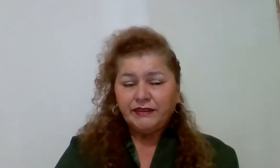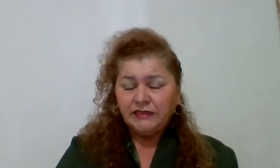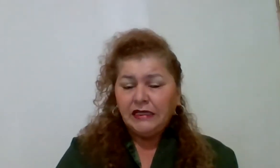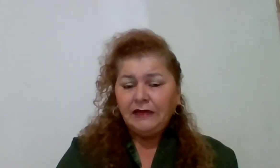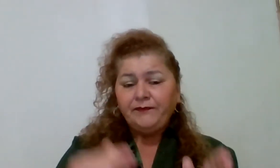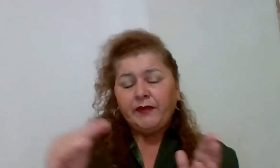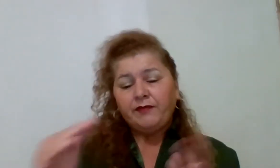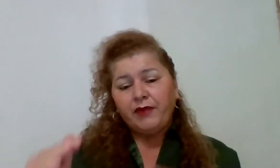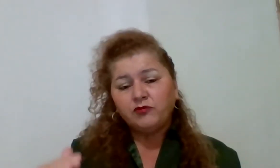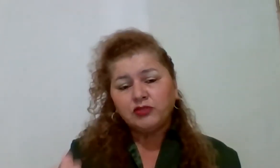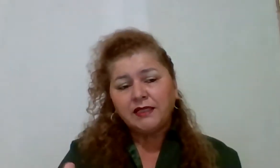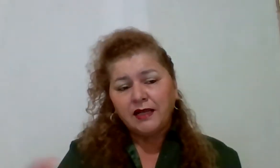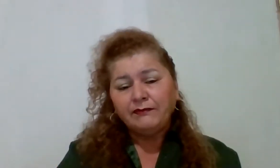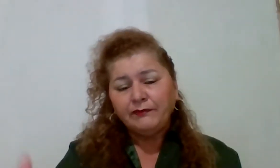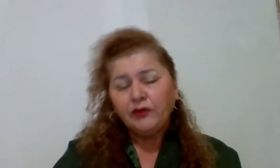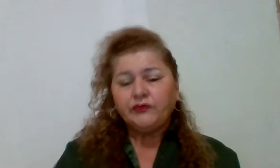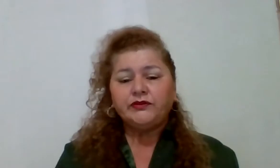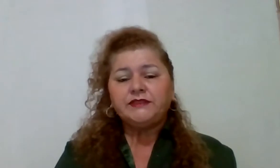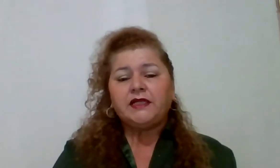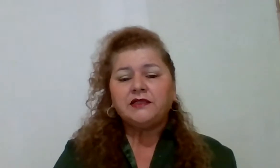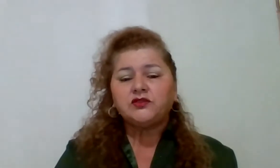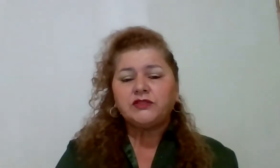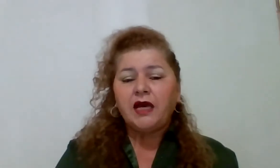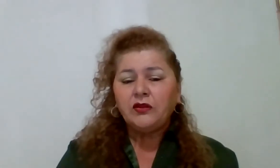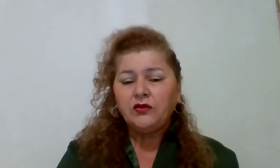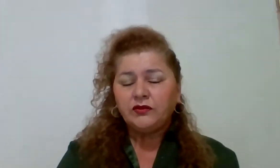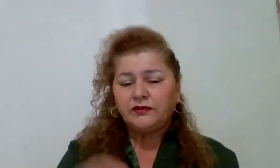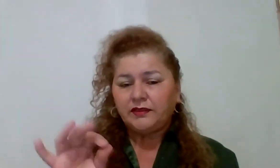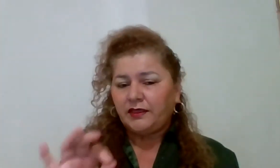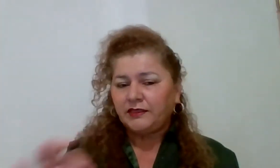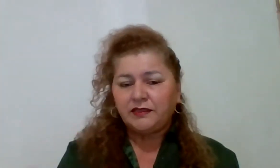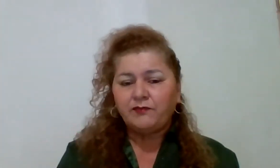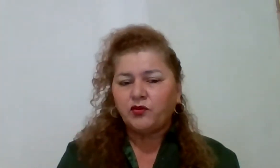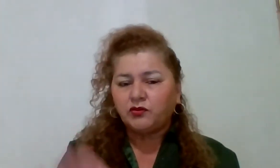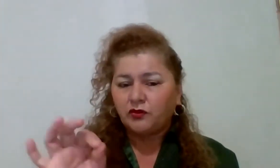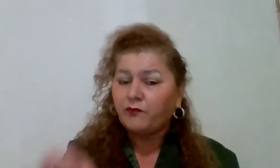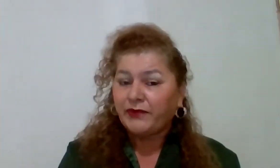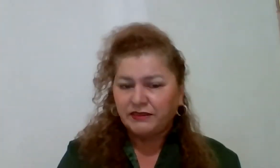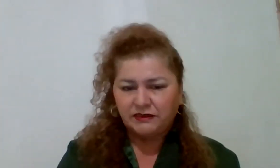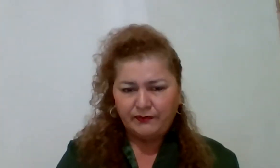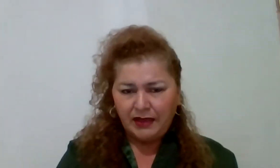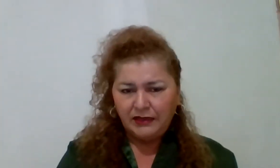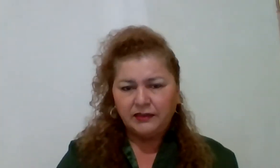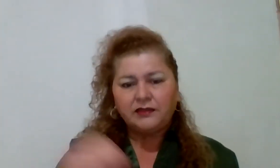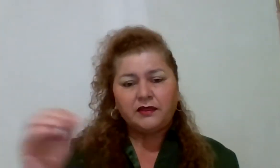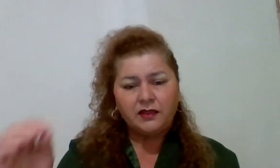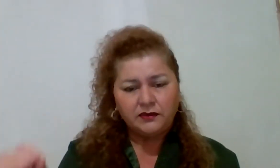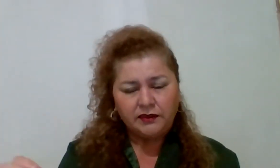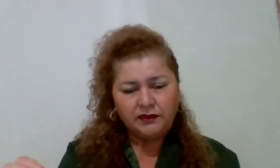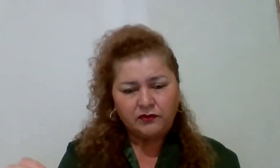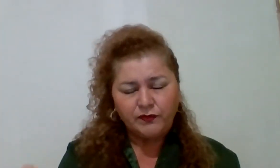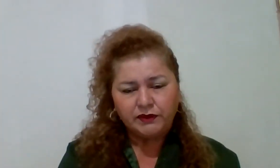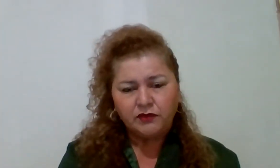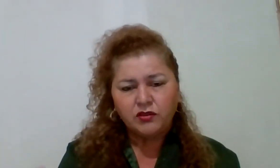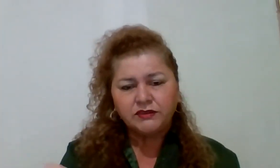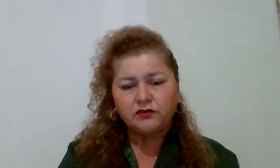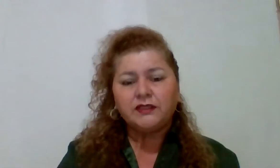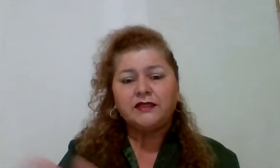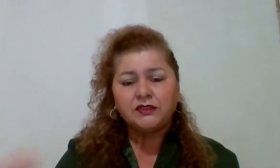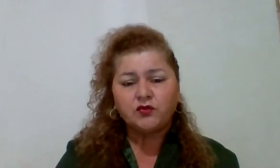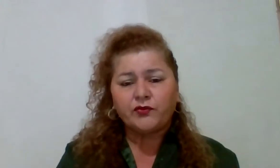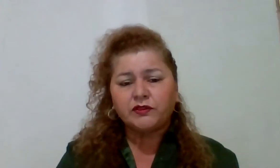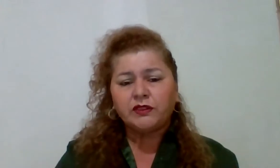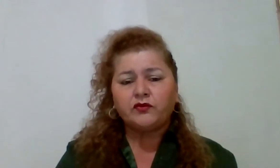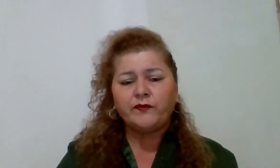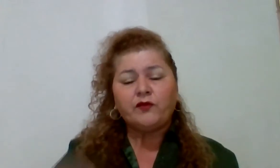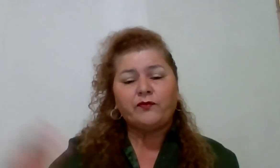Por decirle, vamos al campo donde está el asociado, que es el productor principal, el Comité de Educación le